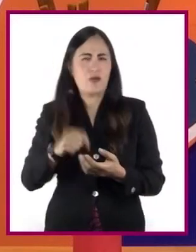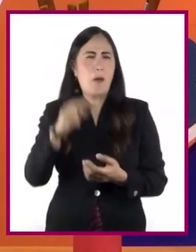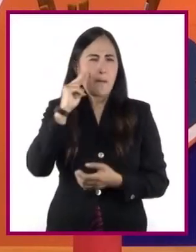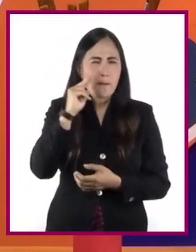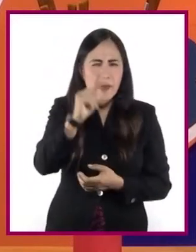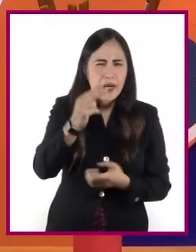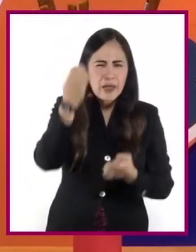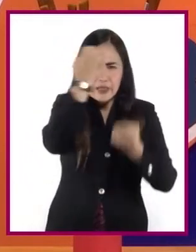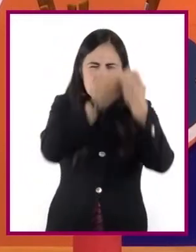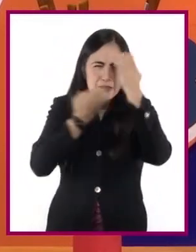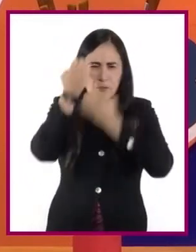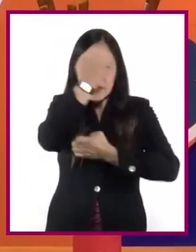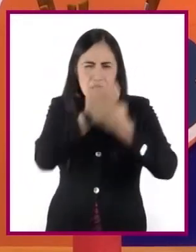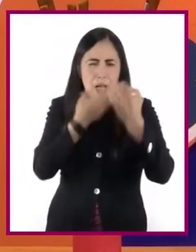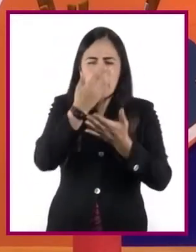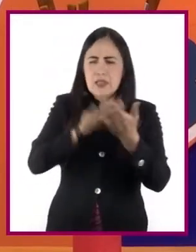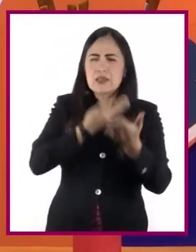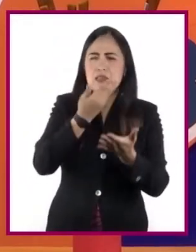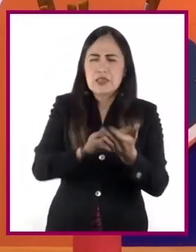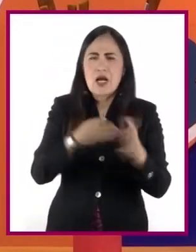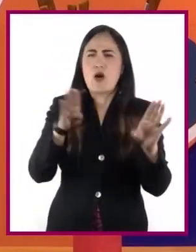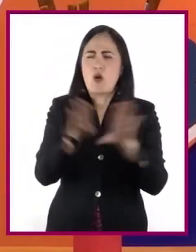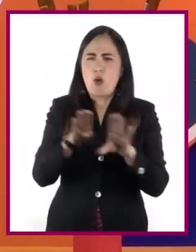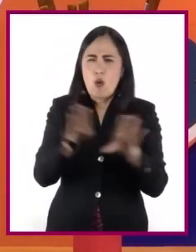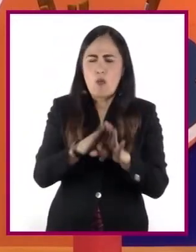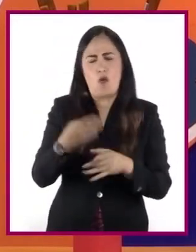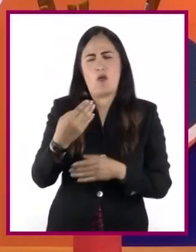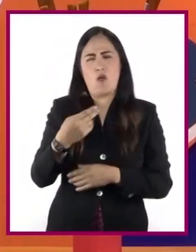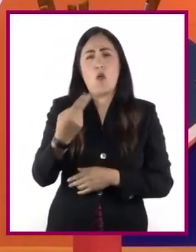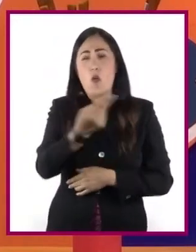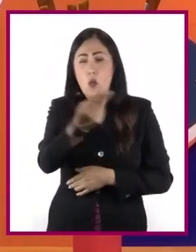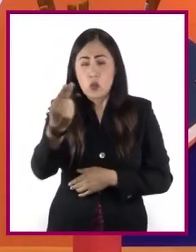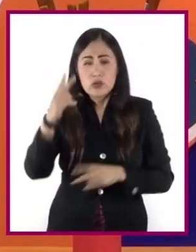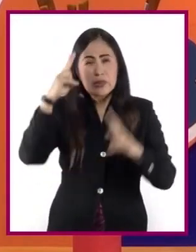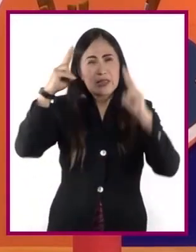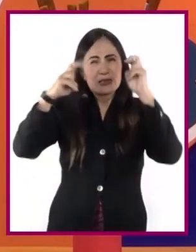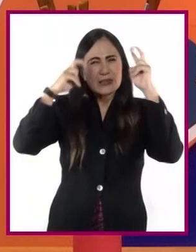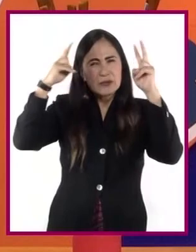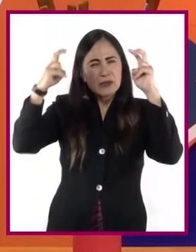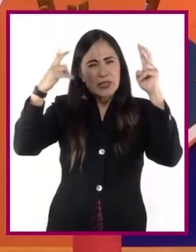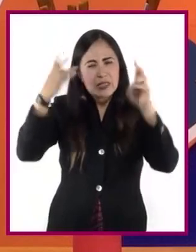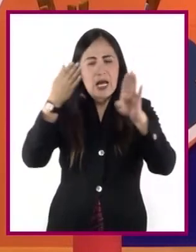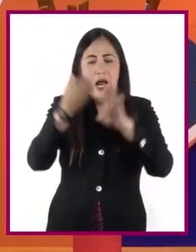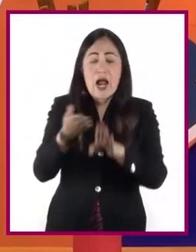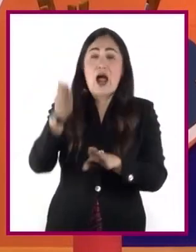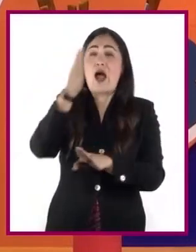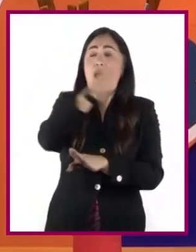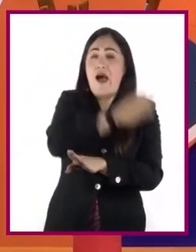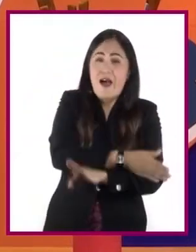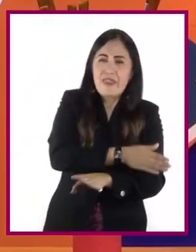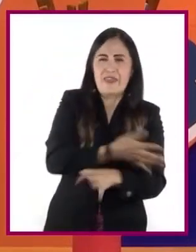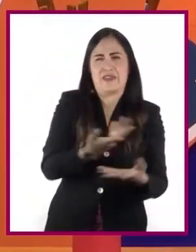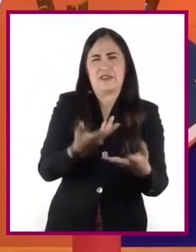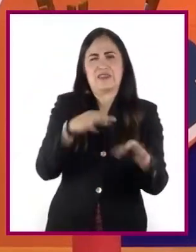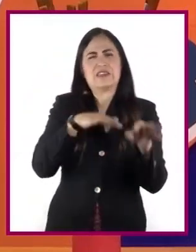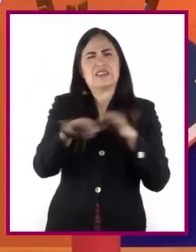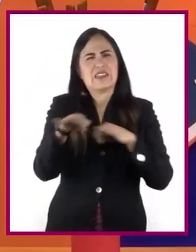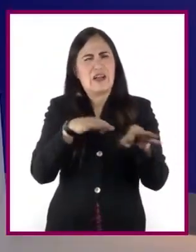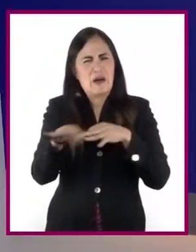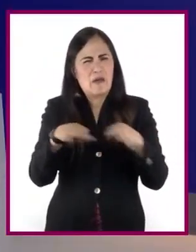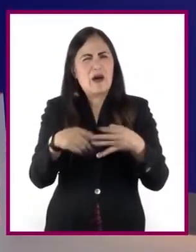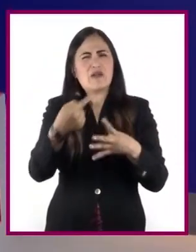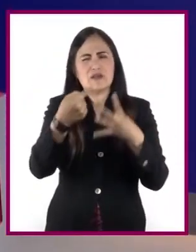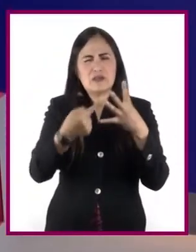cómo las presentan e imaginar cuál y cuánto es el trabajo detrás de cada una de